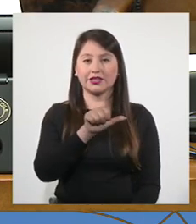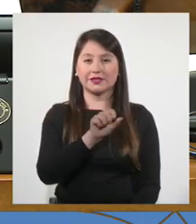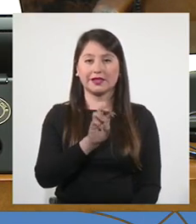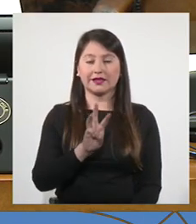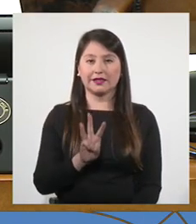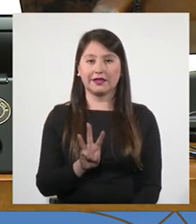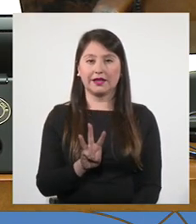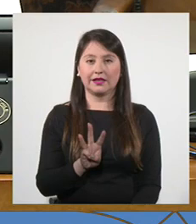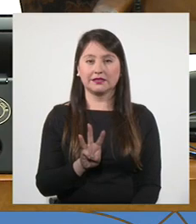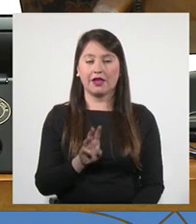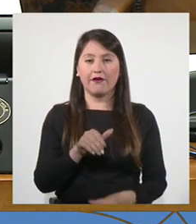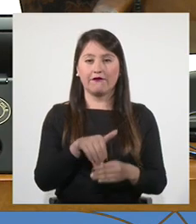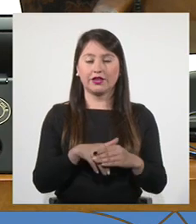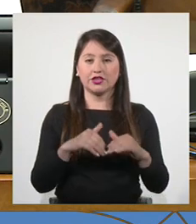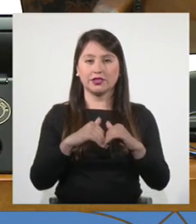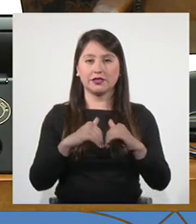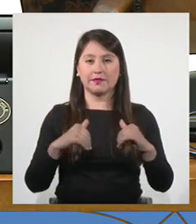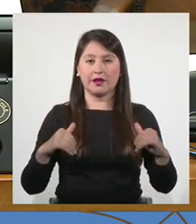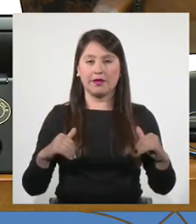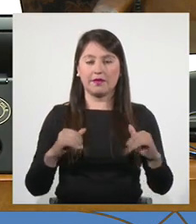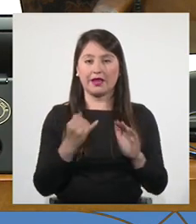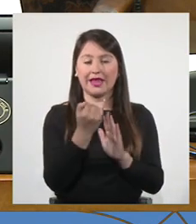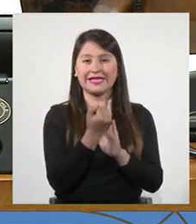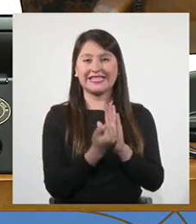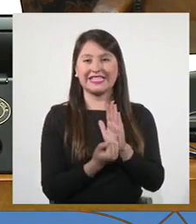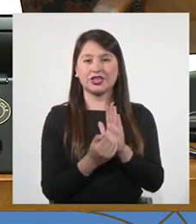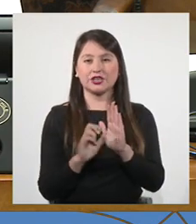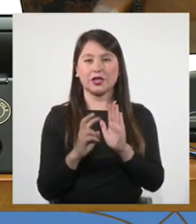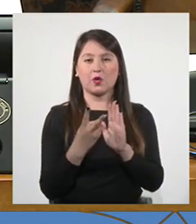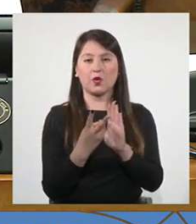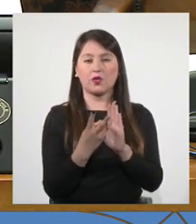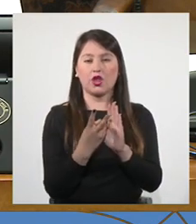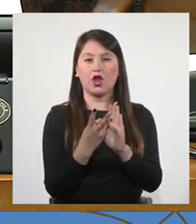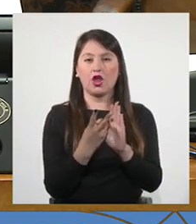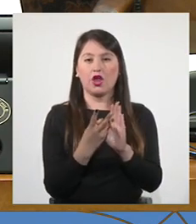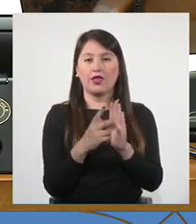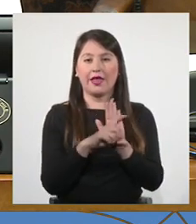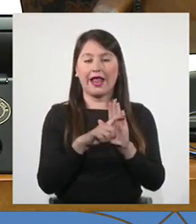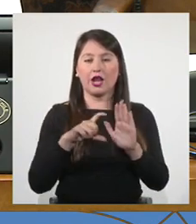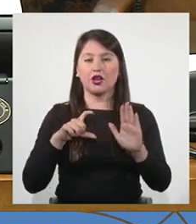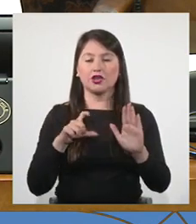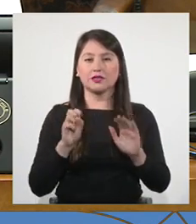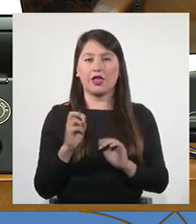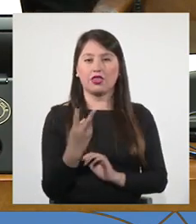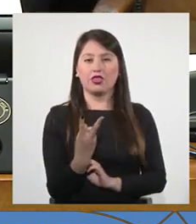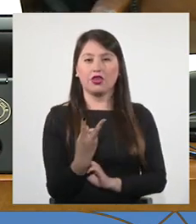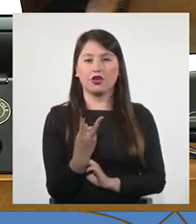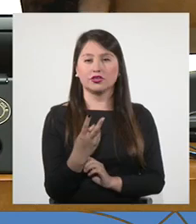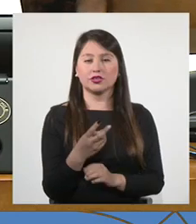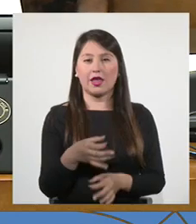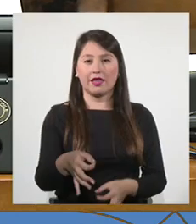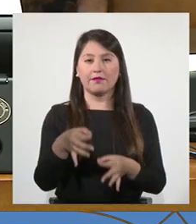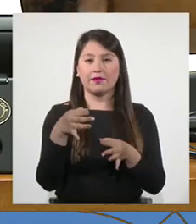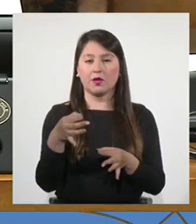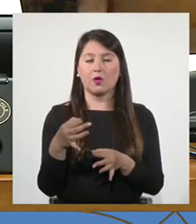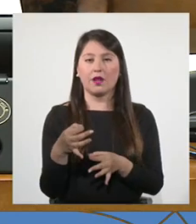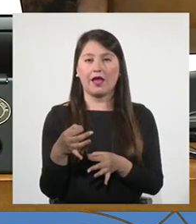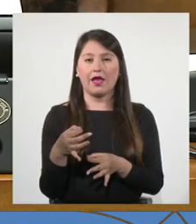363, votación separada del inciso segundo de la glosa 2 del programa 1, página